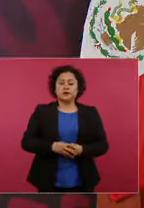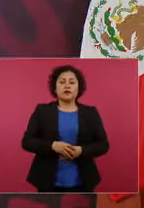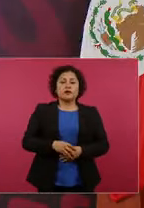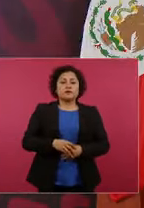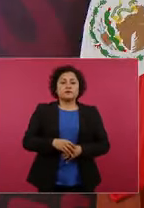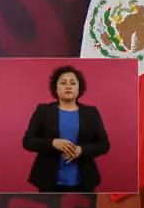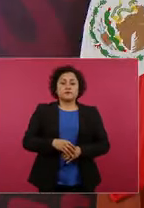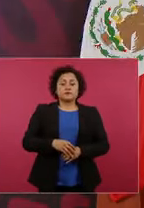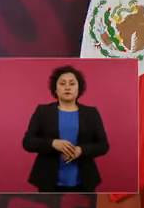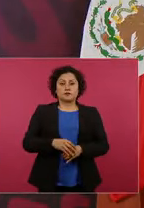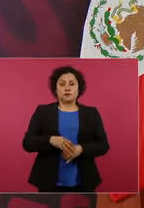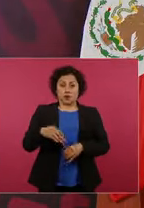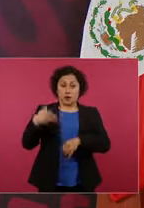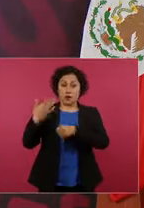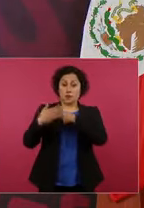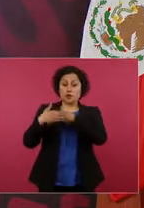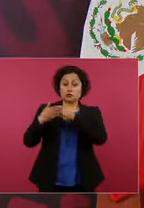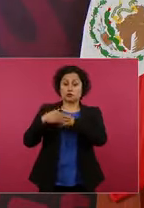administración, el próximo gobierno,